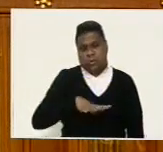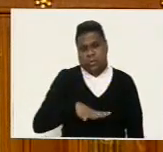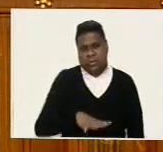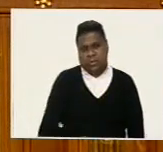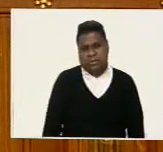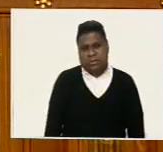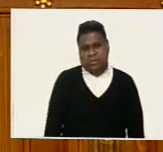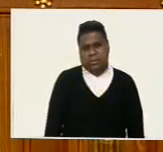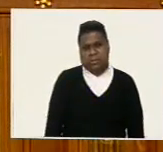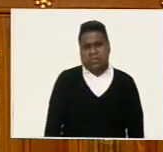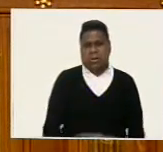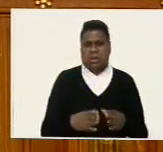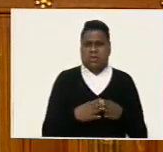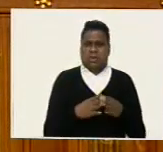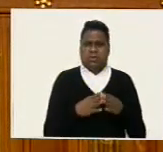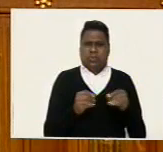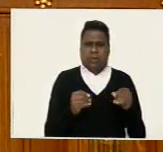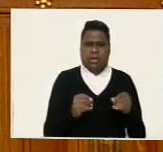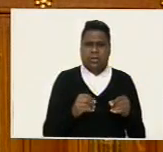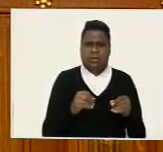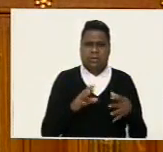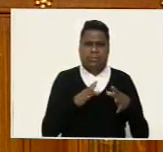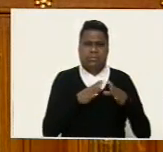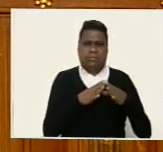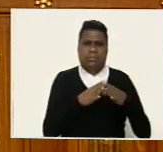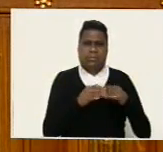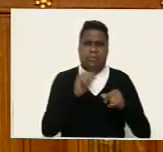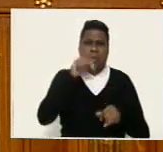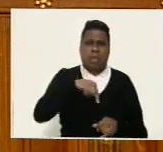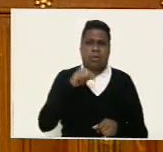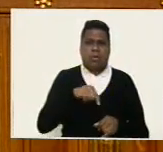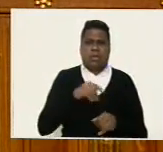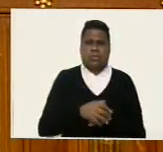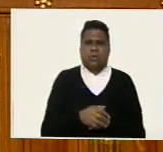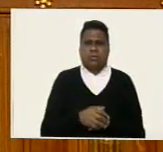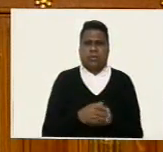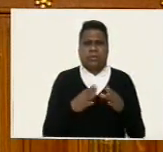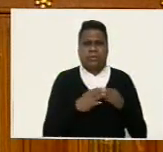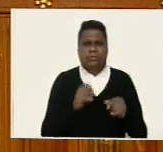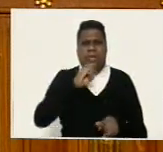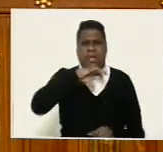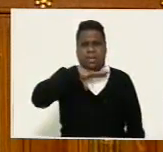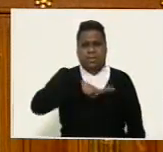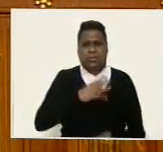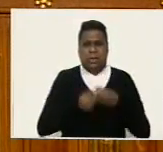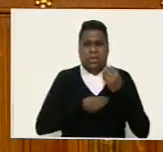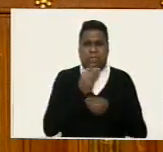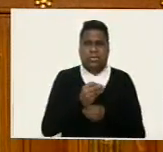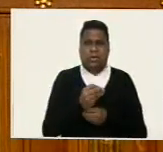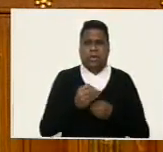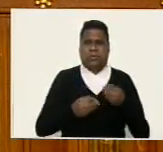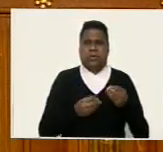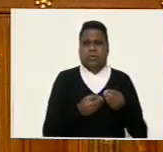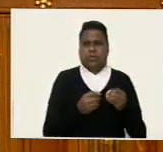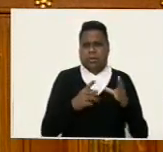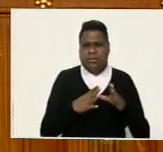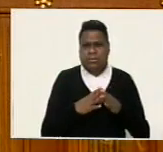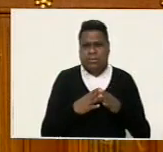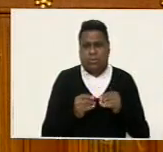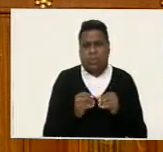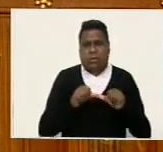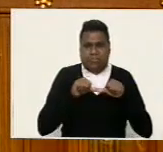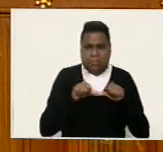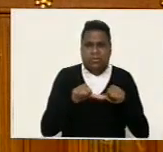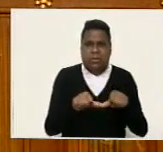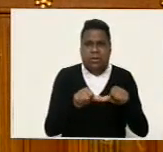mayor relevancia en la historia de la humanidad, porque aquí se pudo sentenciar que sí es posible la instalación